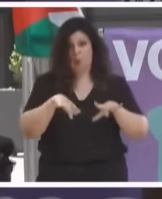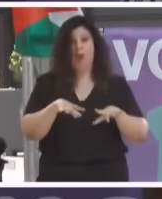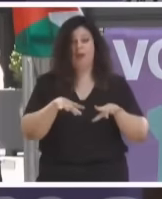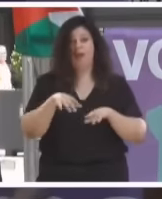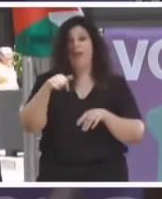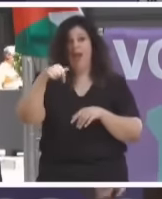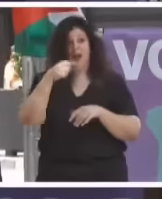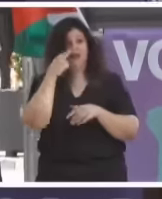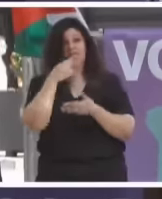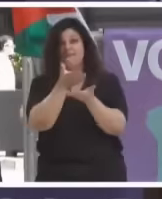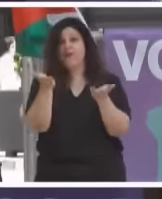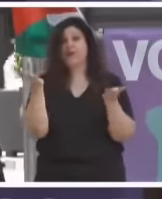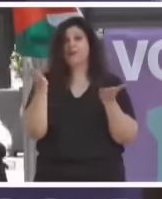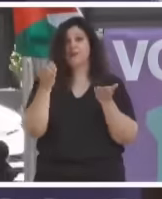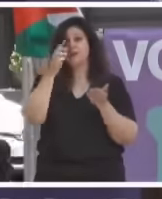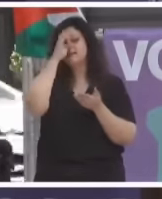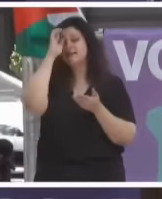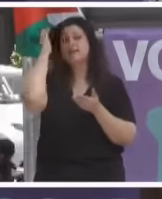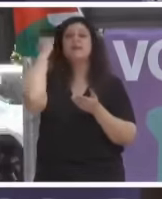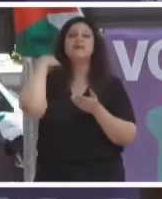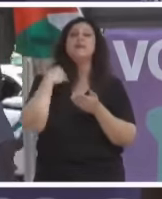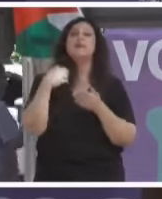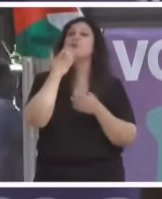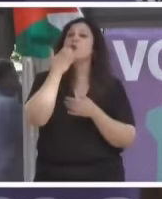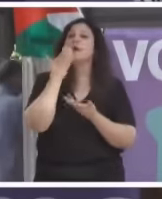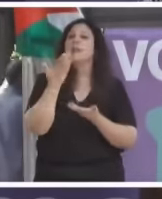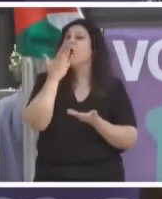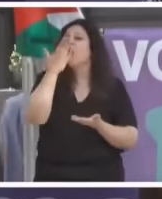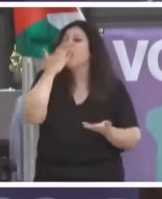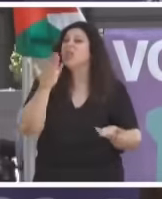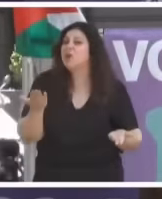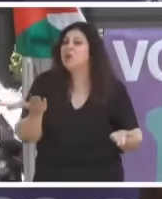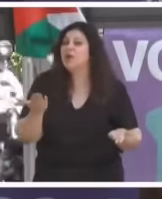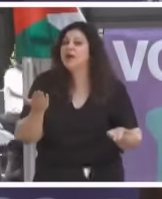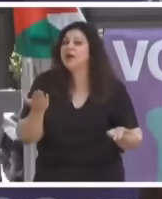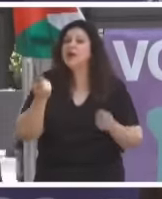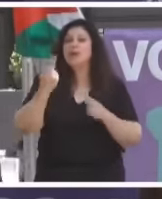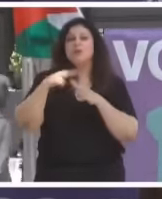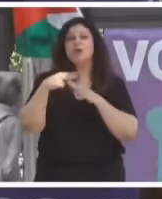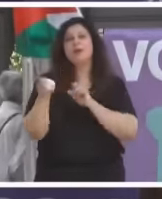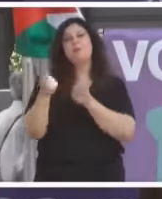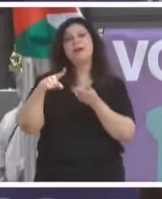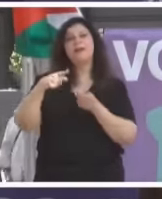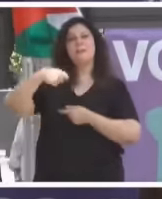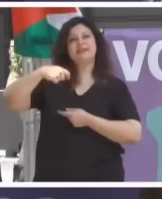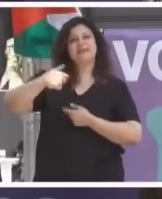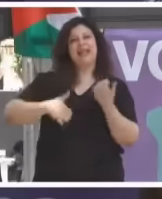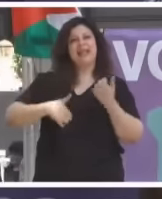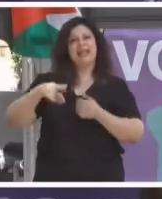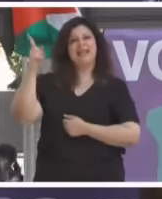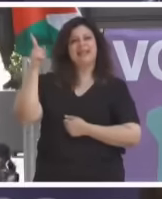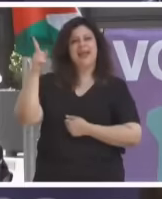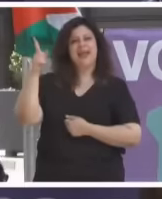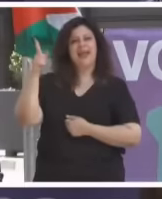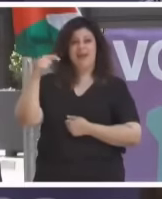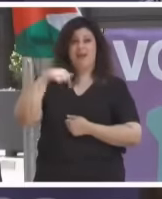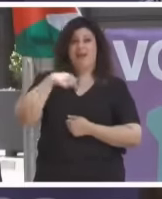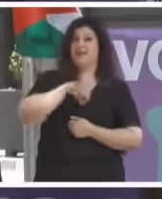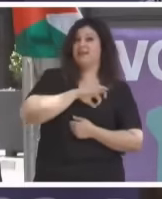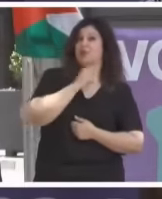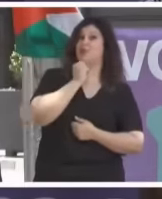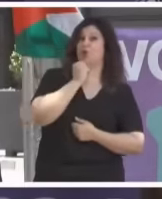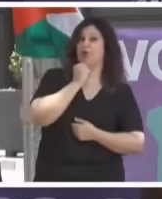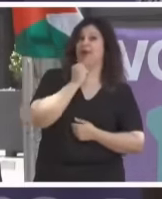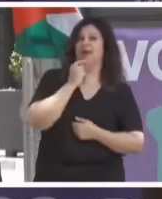viendo lo que están haciendo, por ejemplo, el ridículo con la política más parecida a Milei que ha hecho el señor Moreno Bonilla